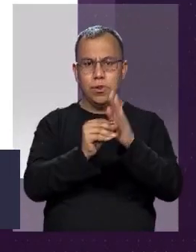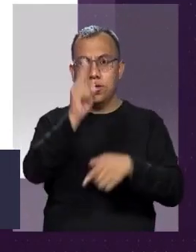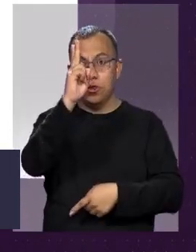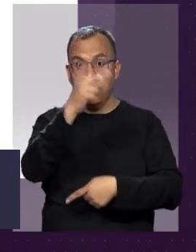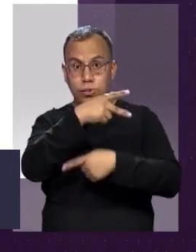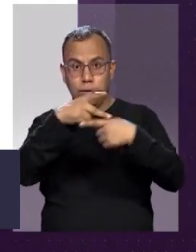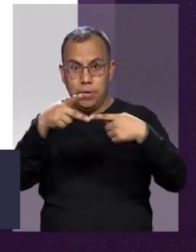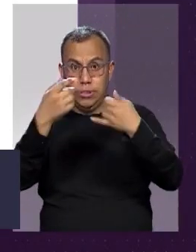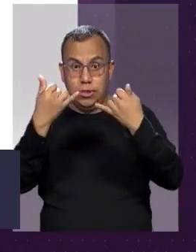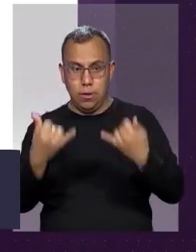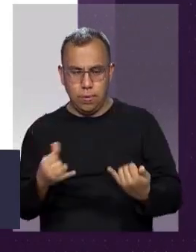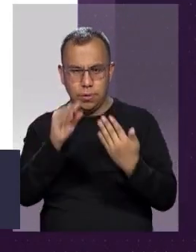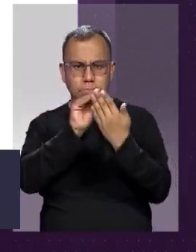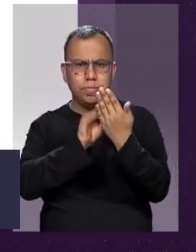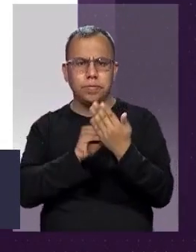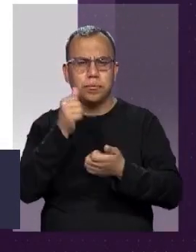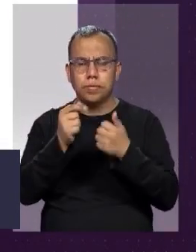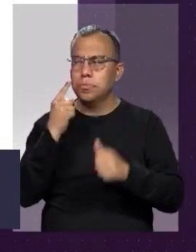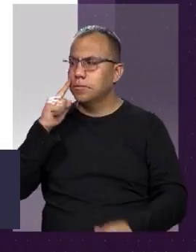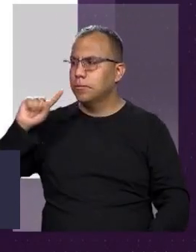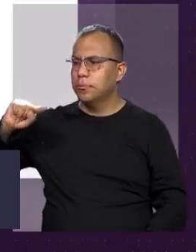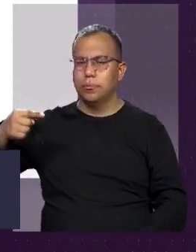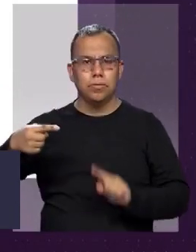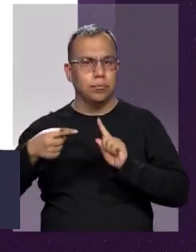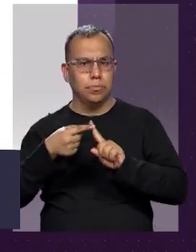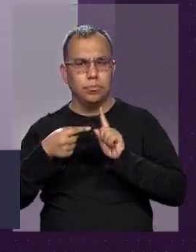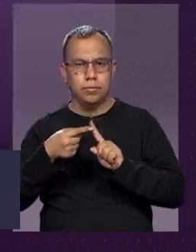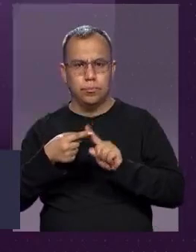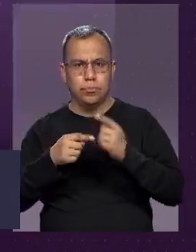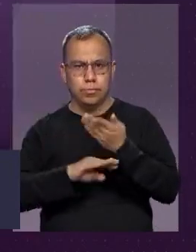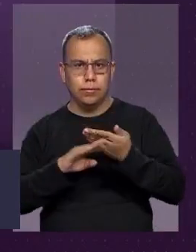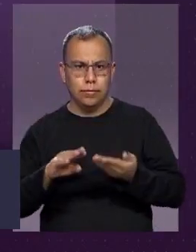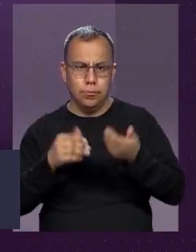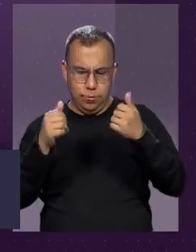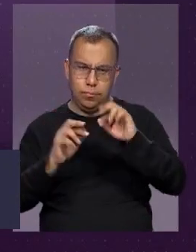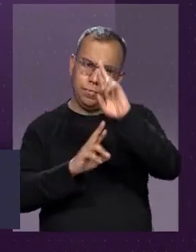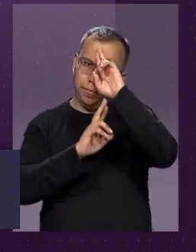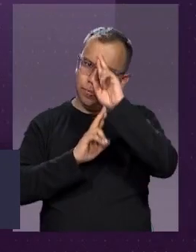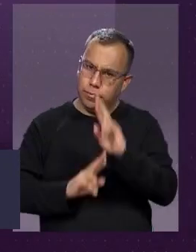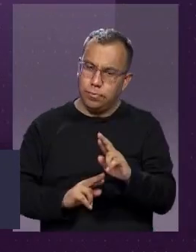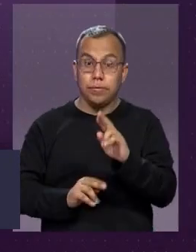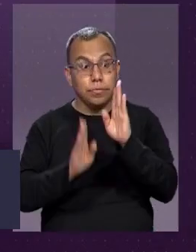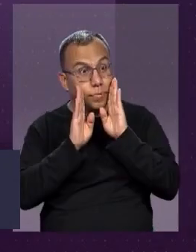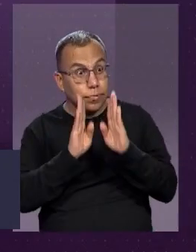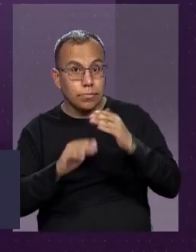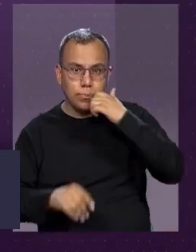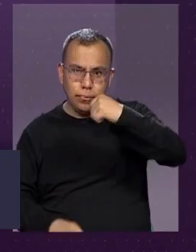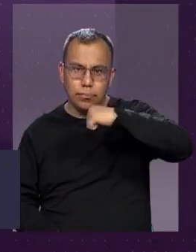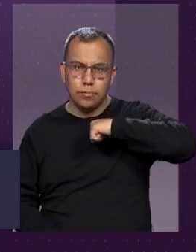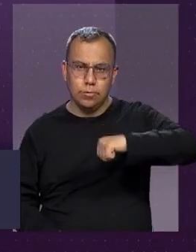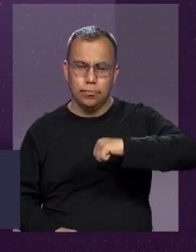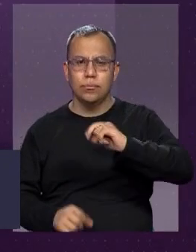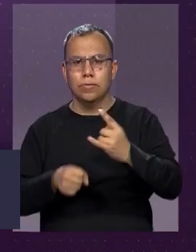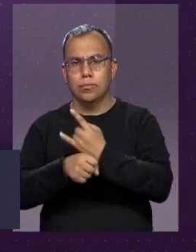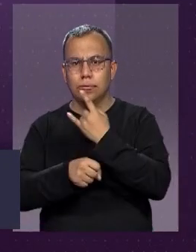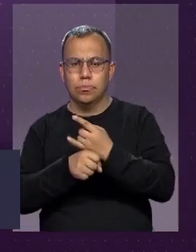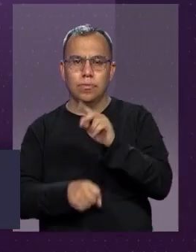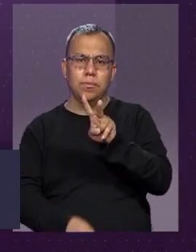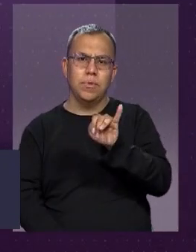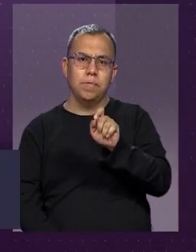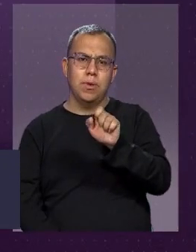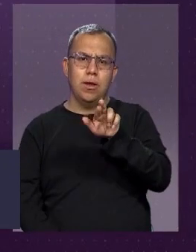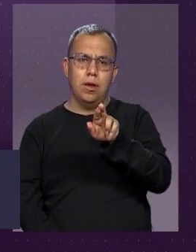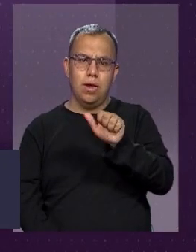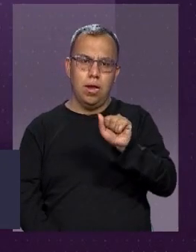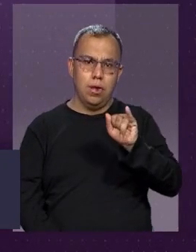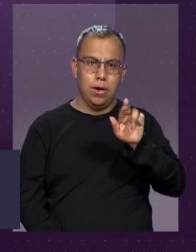semanas. Ahora quedaron así. En primera instancia piden que se respeten y atiendan los derechos de los usuarios de Viva Air, que